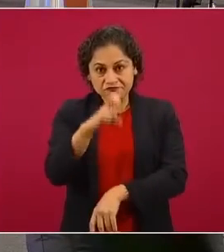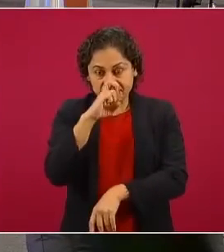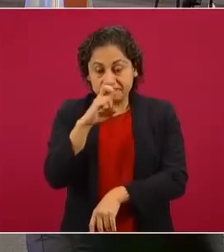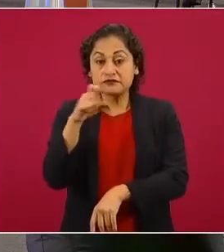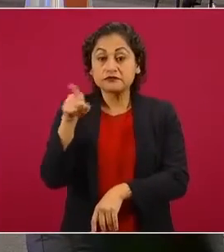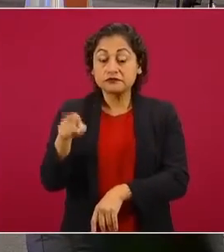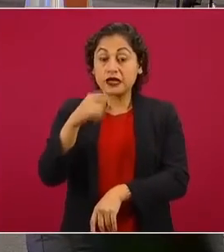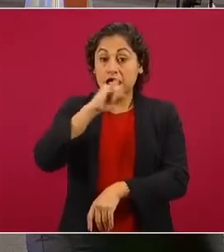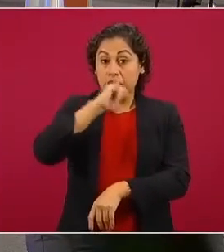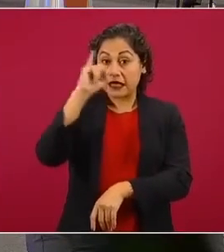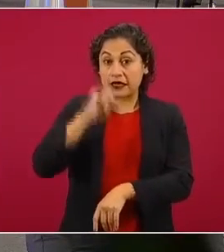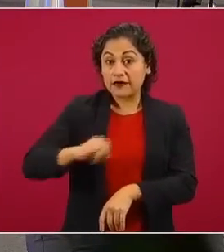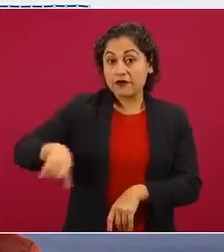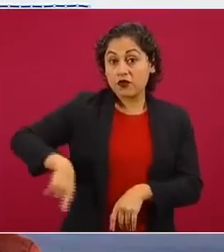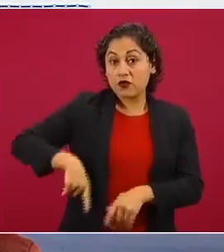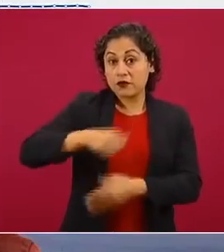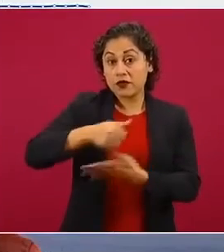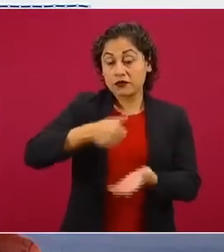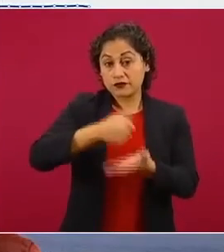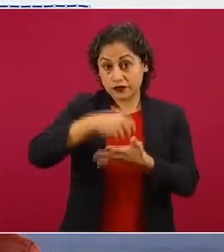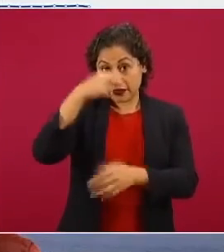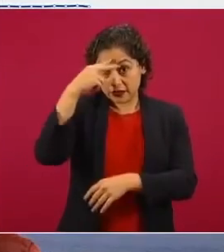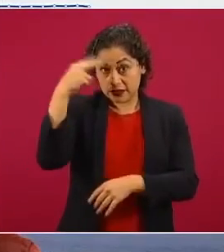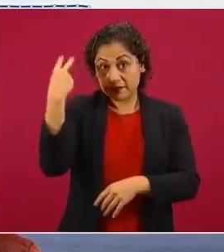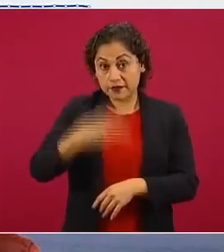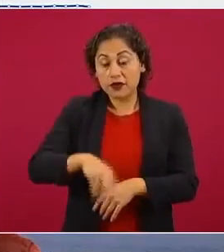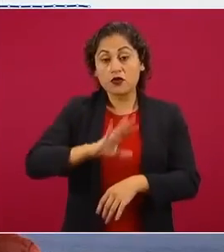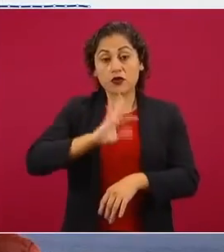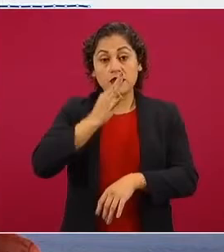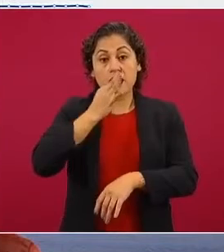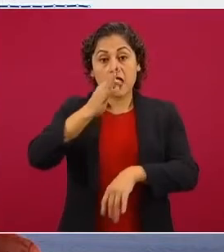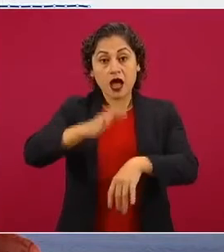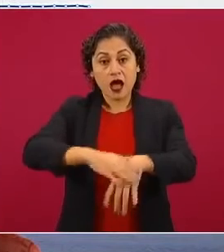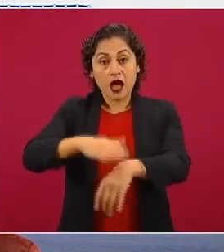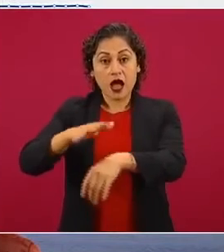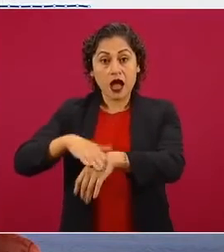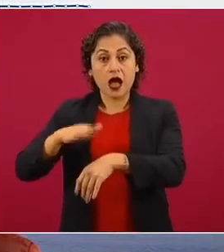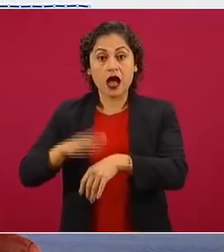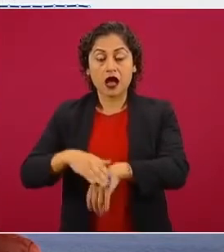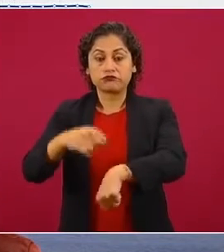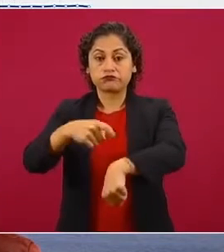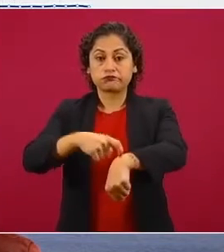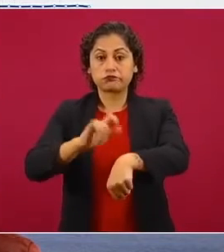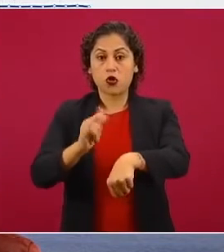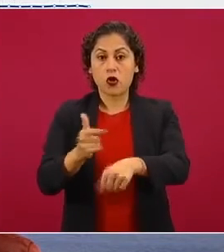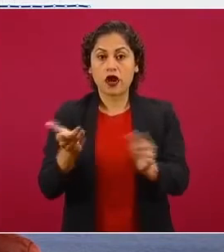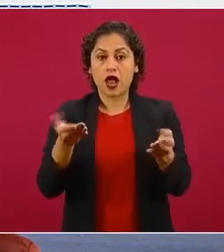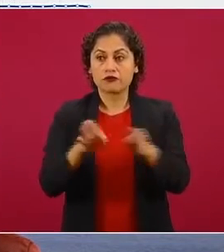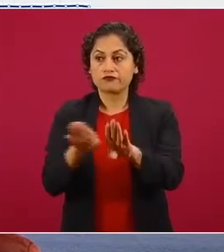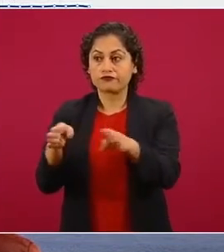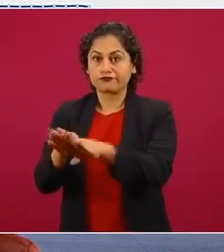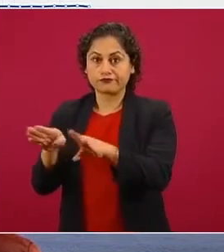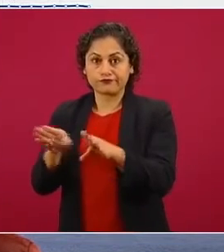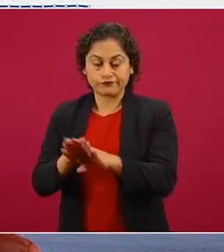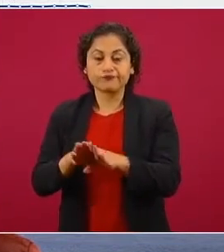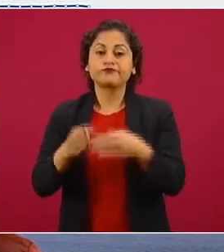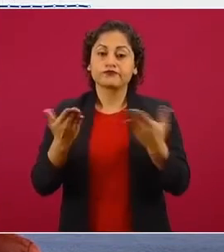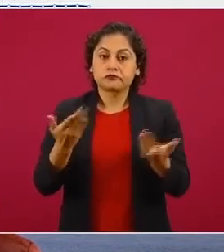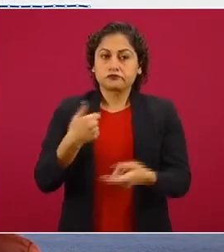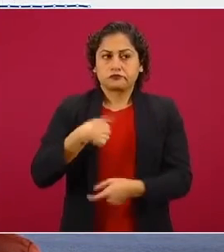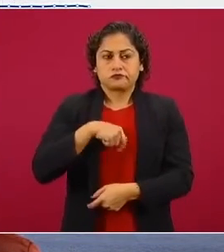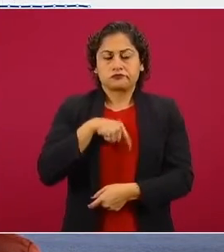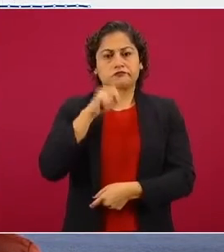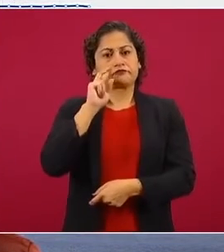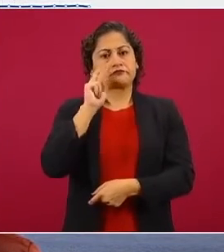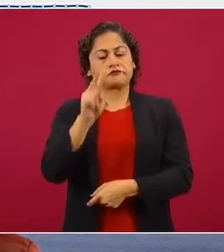ha tomado medidas anticipadas de reducción de movilidad, como la restricción de horarios. Consideramos que esto es un elemento positivo